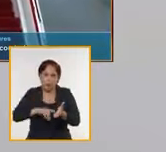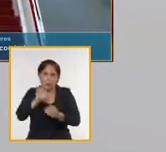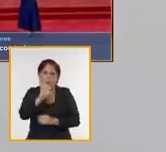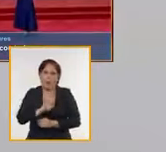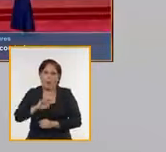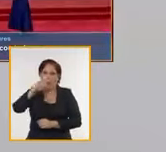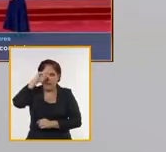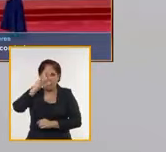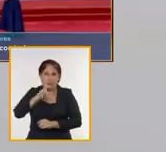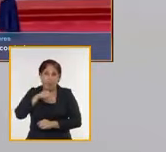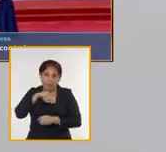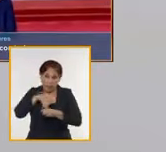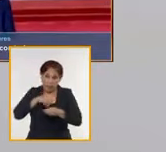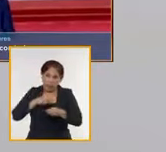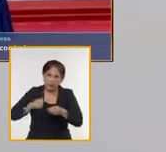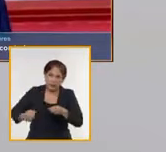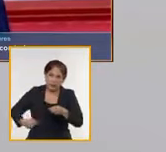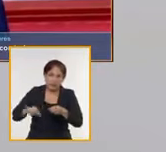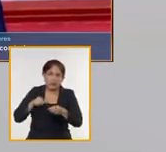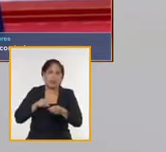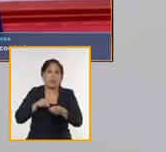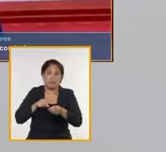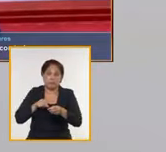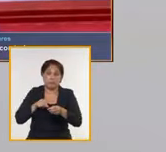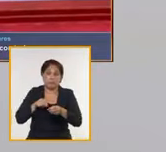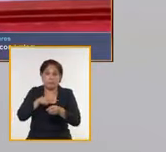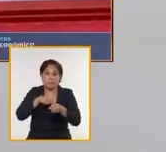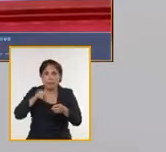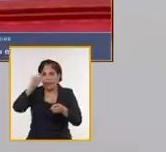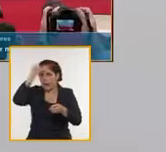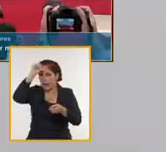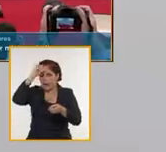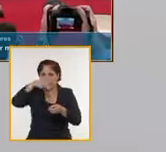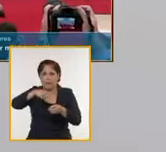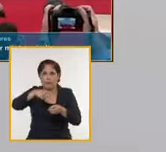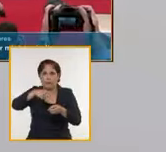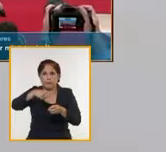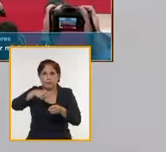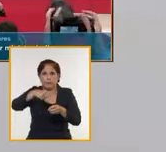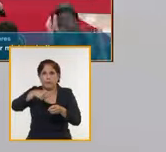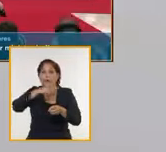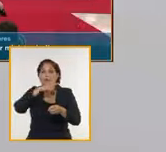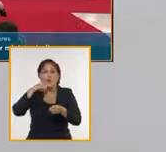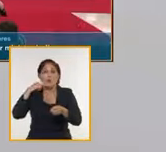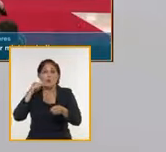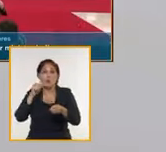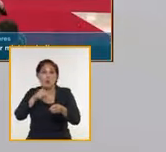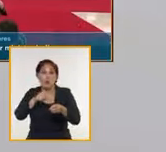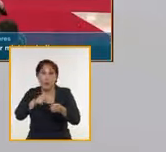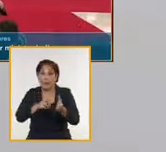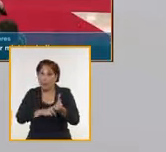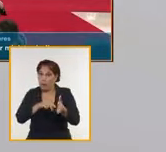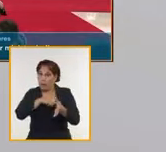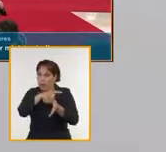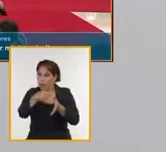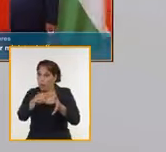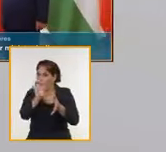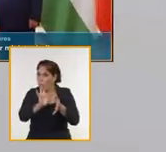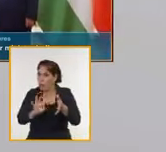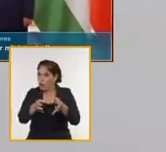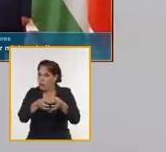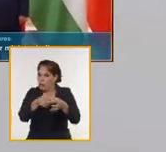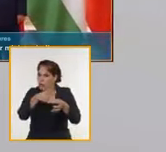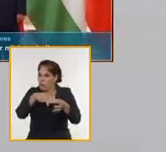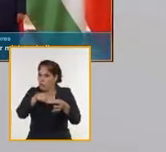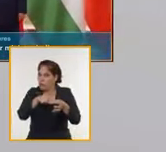que ahí está China, ahí está la India, ahí está Rusia. ¿Qué tipo de economía